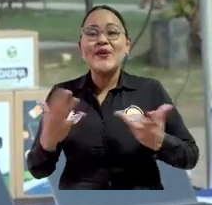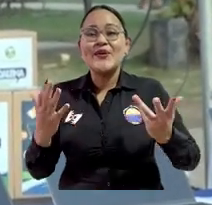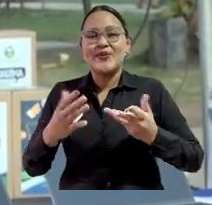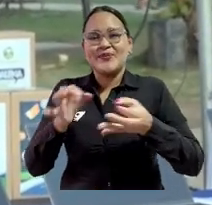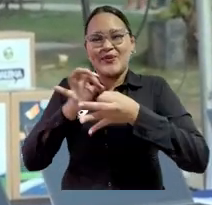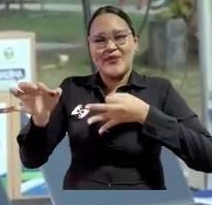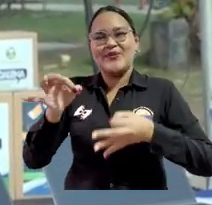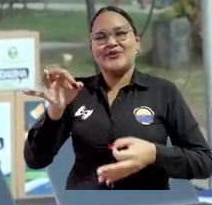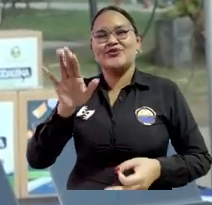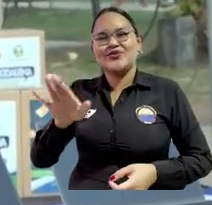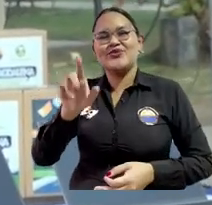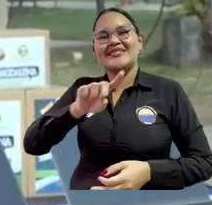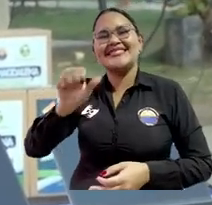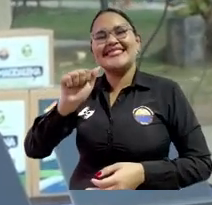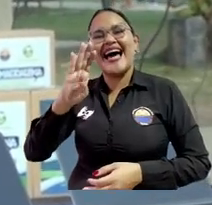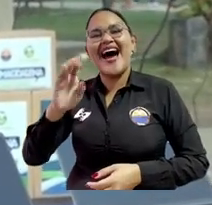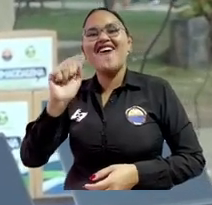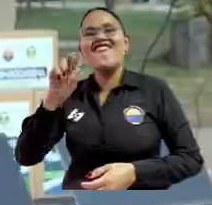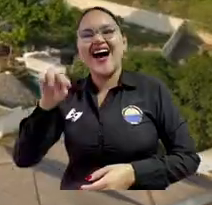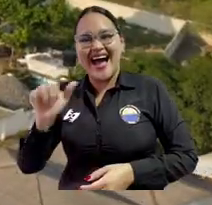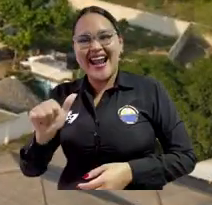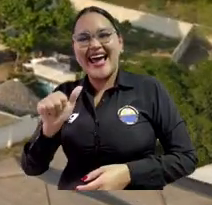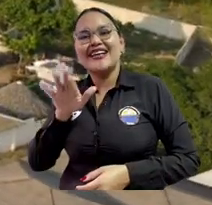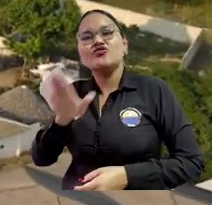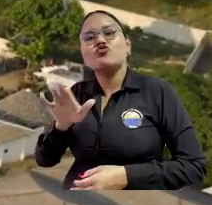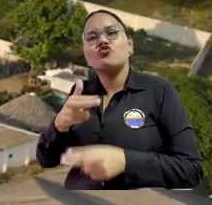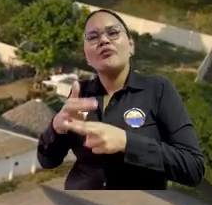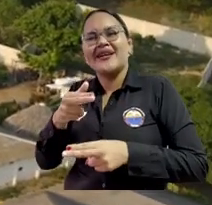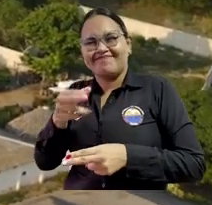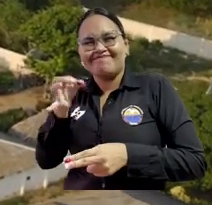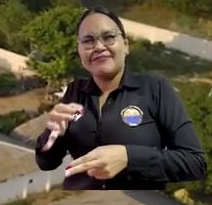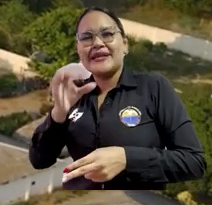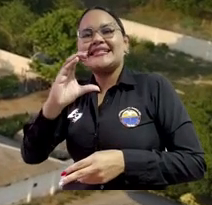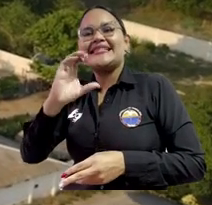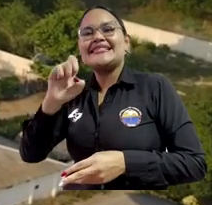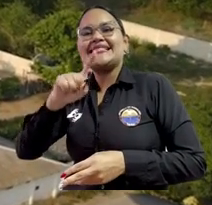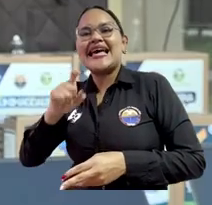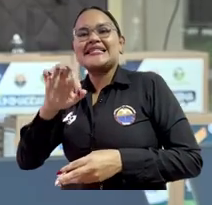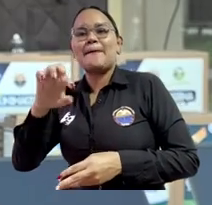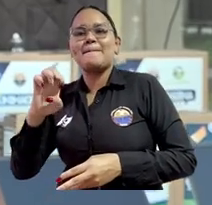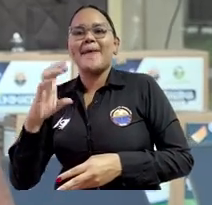Yo vengo de Sabanas de San Ángel, un corregimiento que se llama Céspedes.